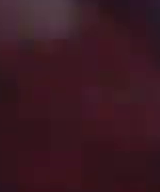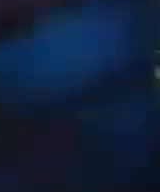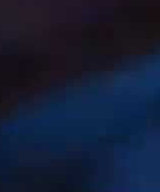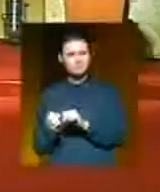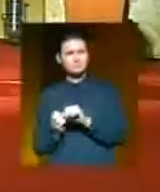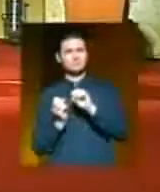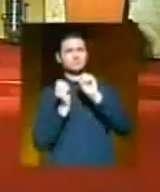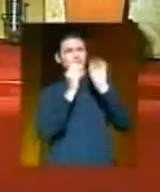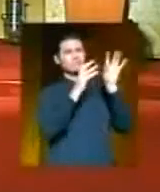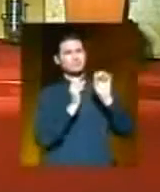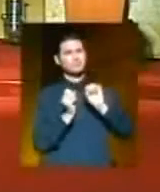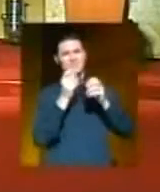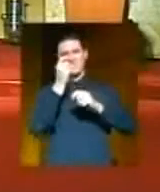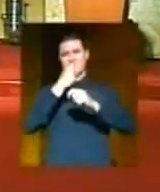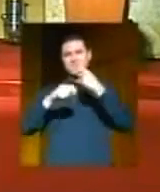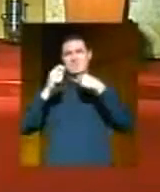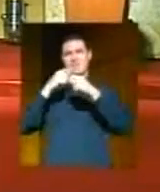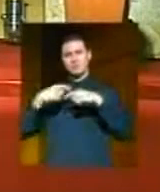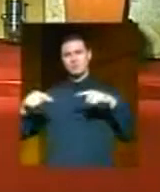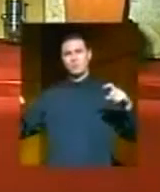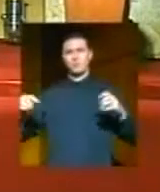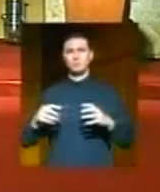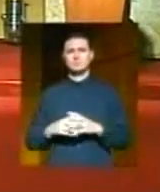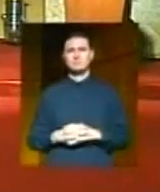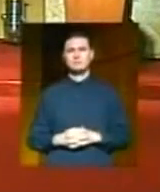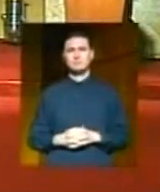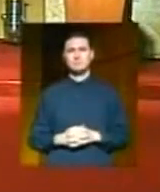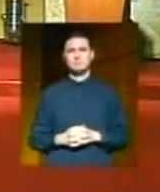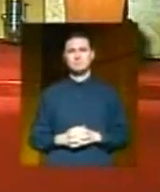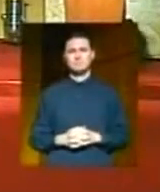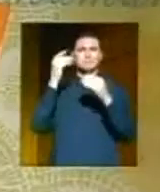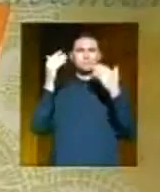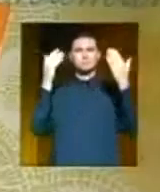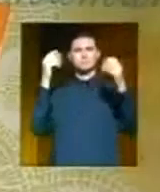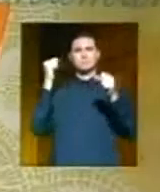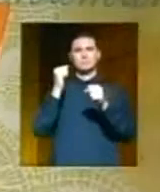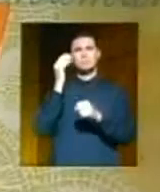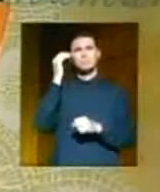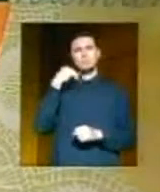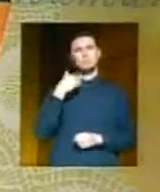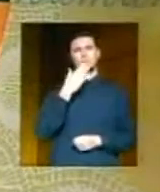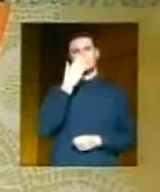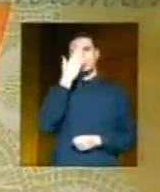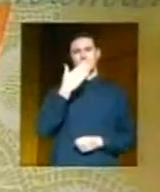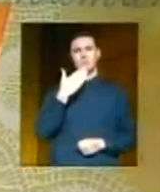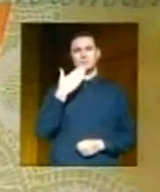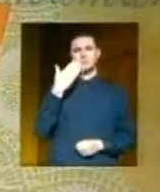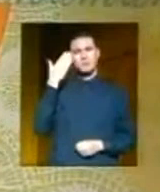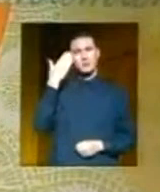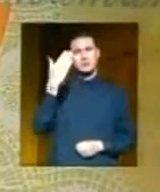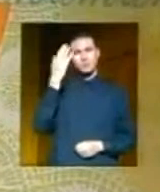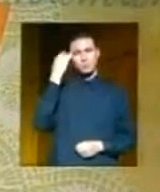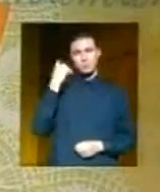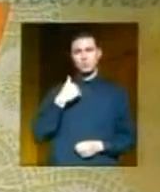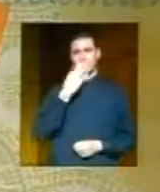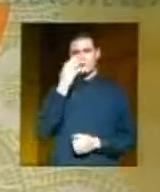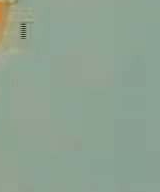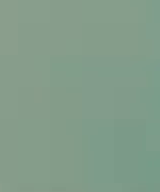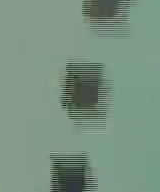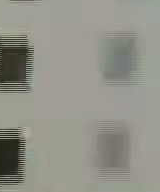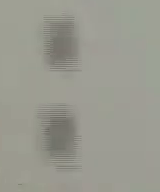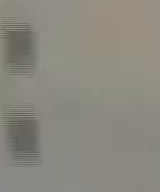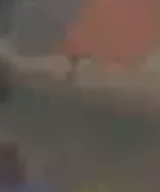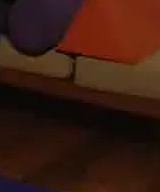de izquierda Frente Guazú, que encabeza el expresidente Fernando Lugo y que obtuvo 5 bancas en el